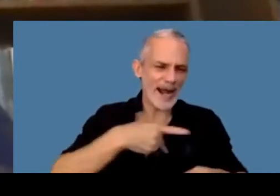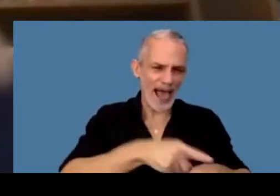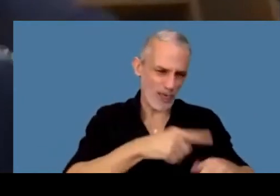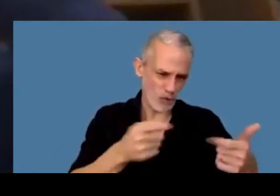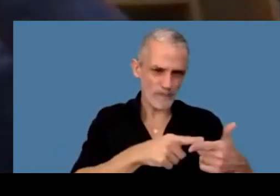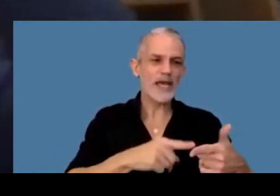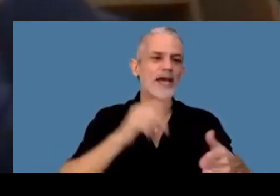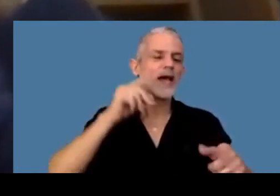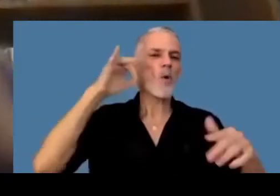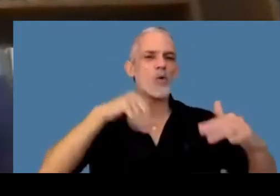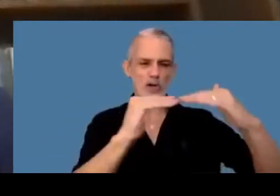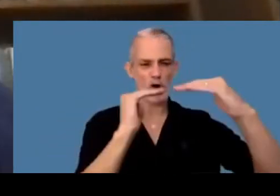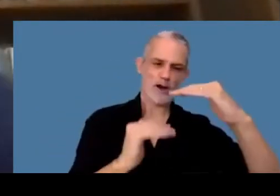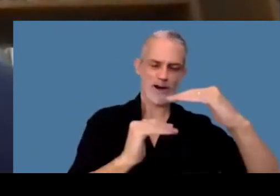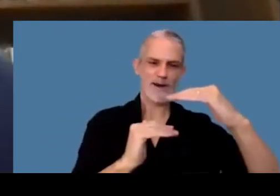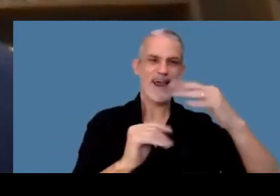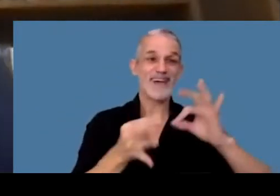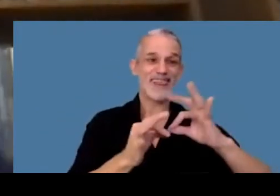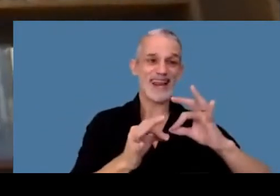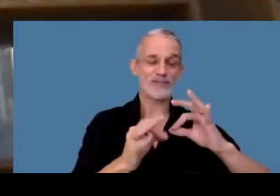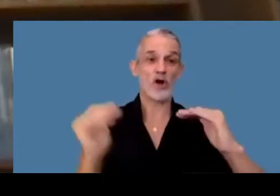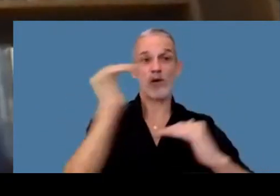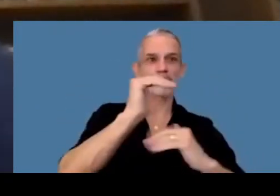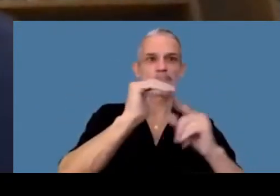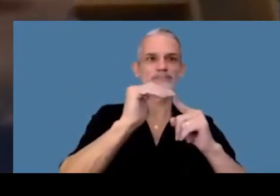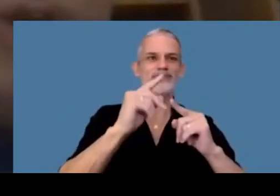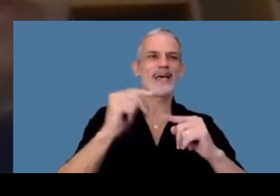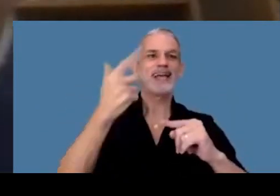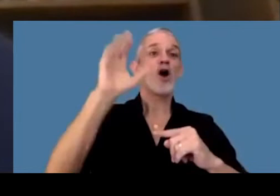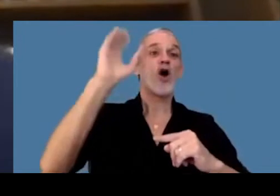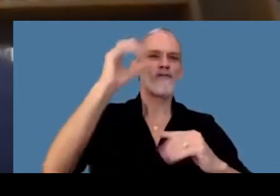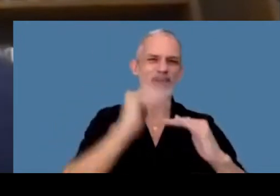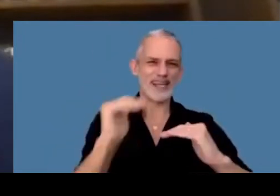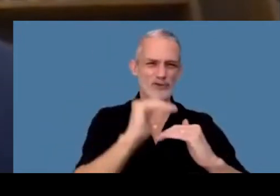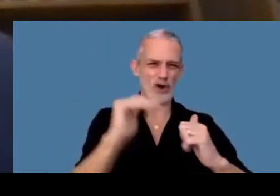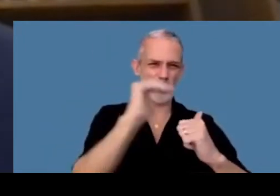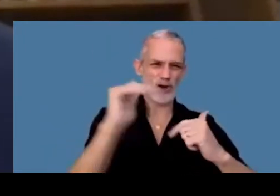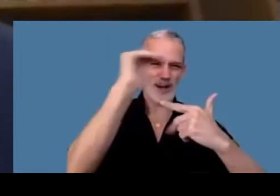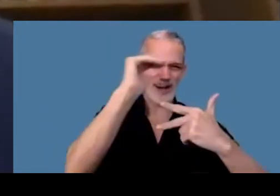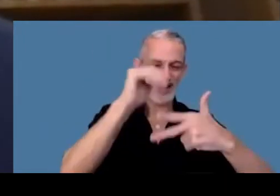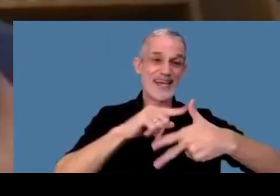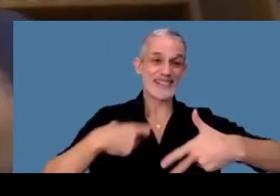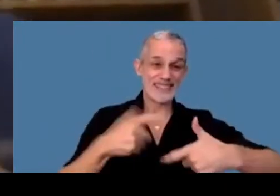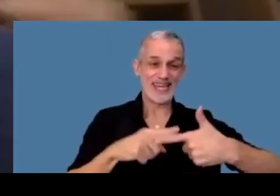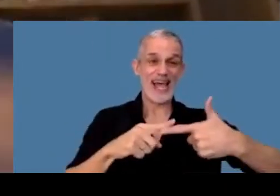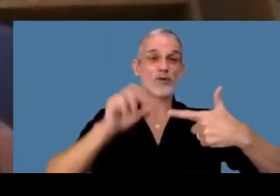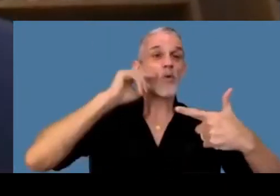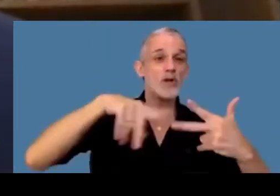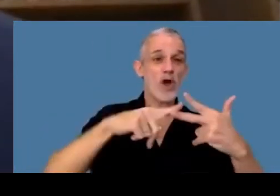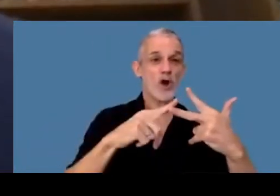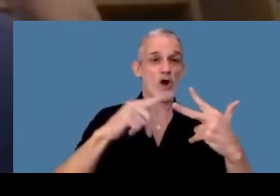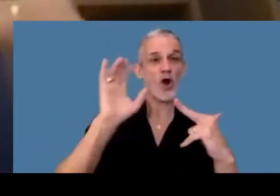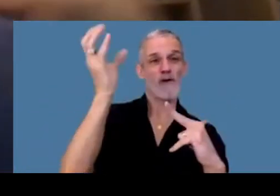grado federación, tercer grado confederación. Seguramente muchos y muchas de ustedes lo conocen, pero por la duda viene